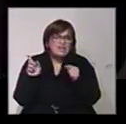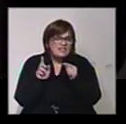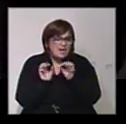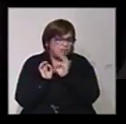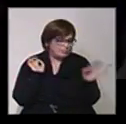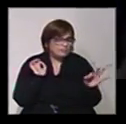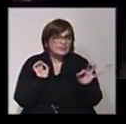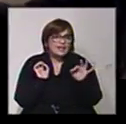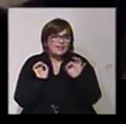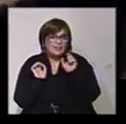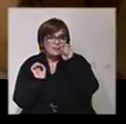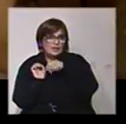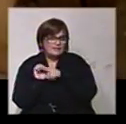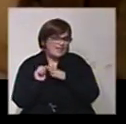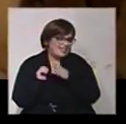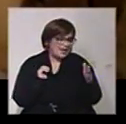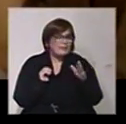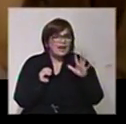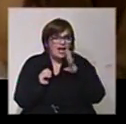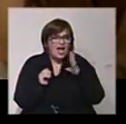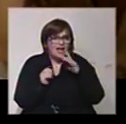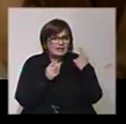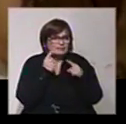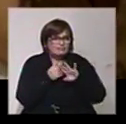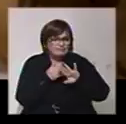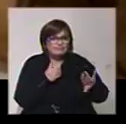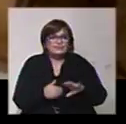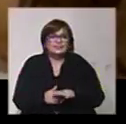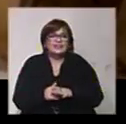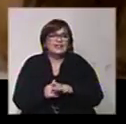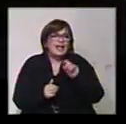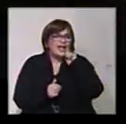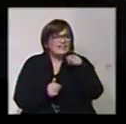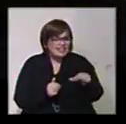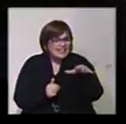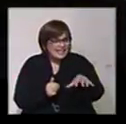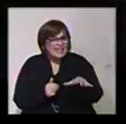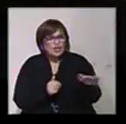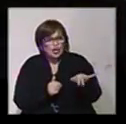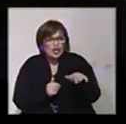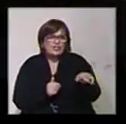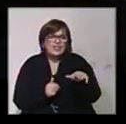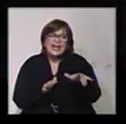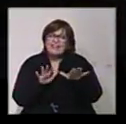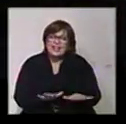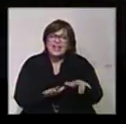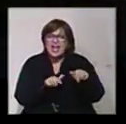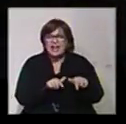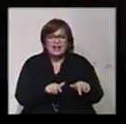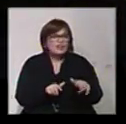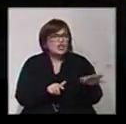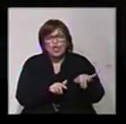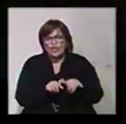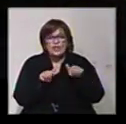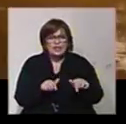In a different world. Good to see. I mean, it's really exciting here. I love it here. Every day you ask me. Somehow. Sure. Hold on. Every day. Do